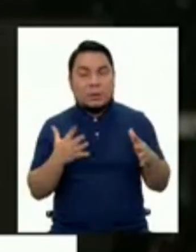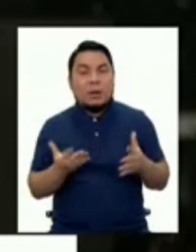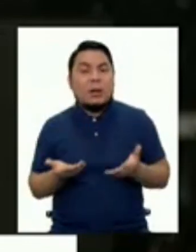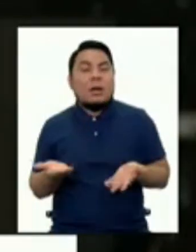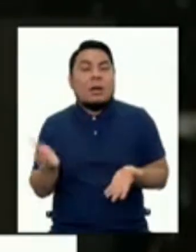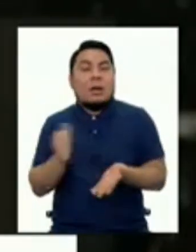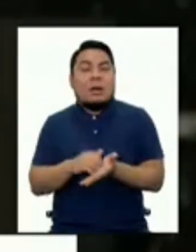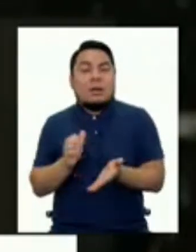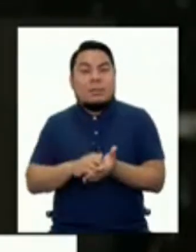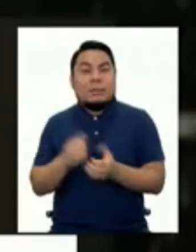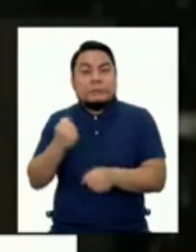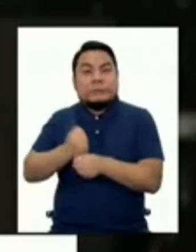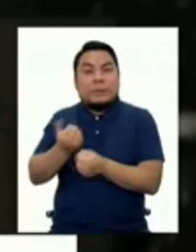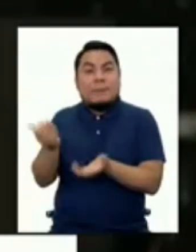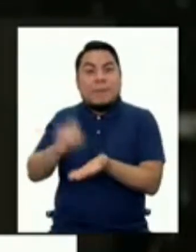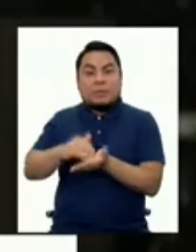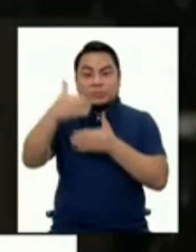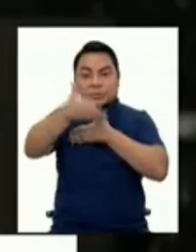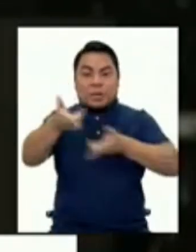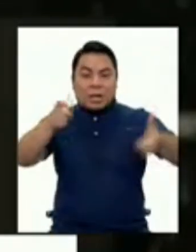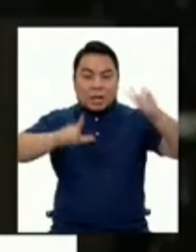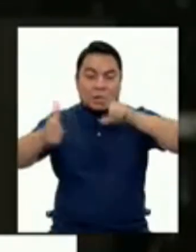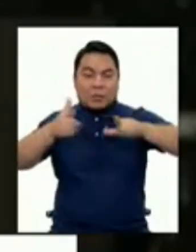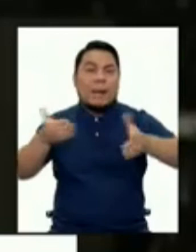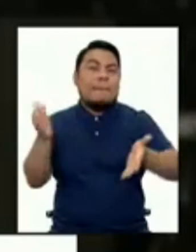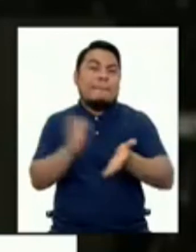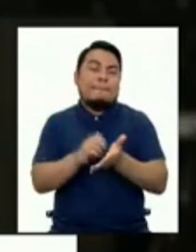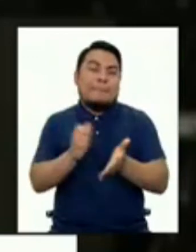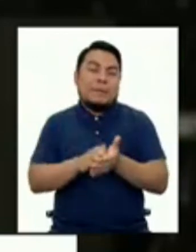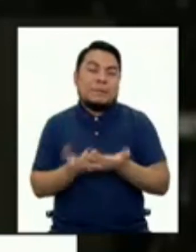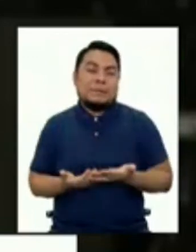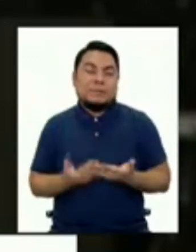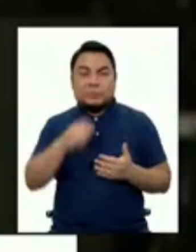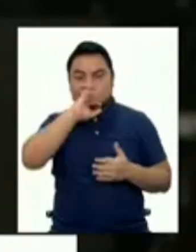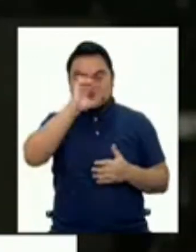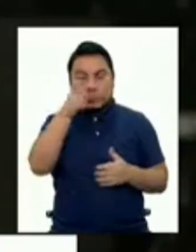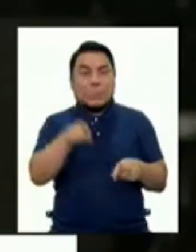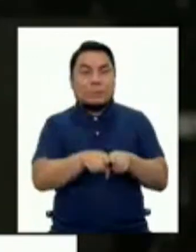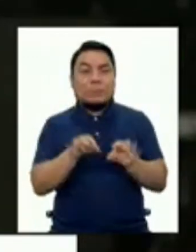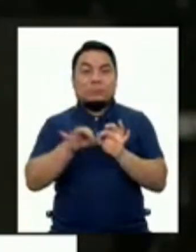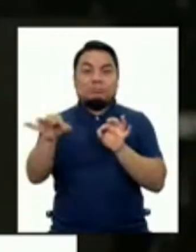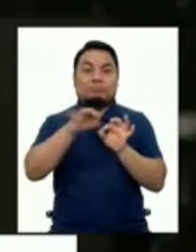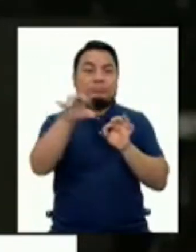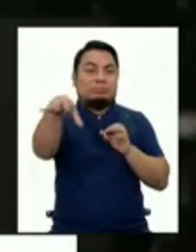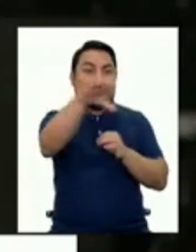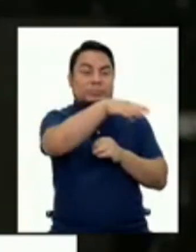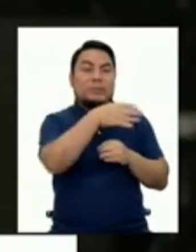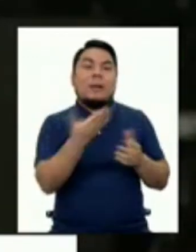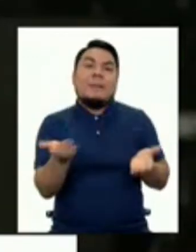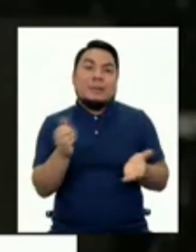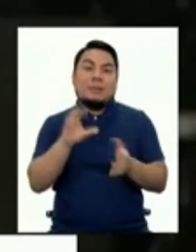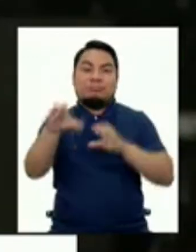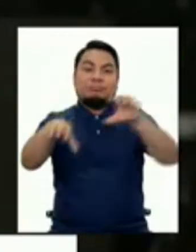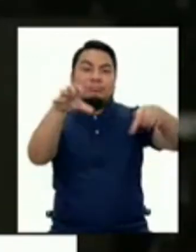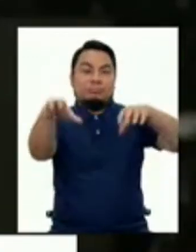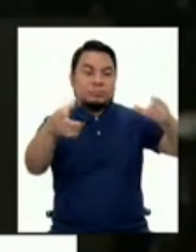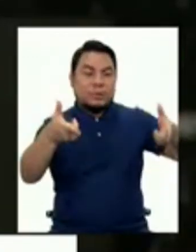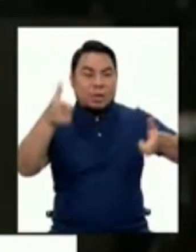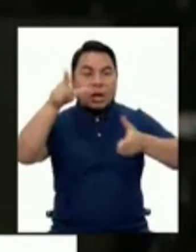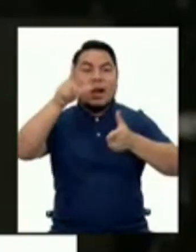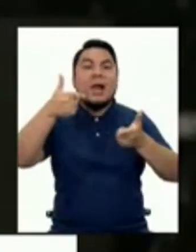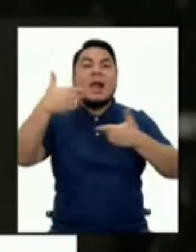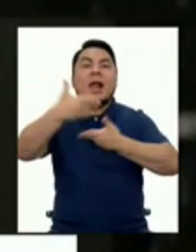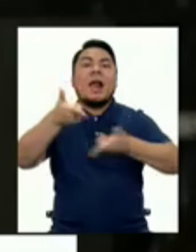aumentado la capacidad de nuestro laboratorio nacional y de nuestros laboratorios regionales. Nuestro laboratorio nacional era capaz de